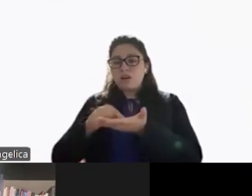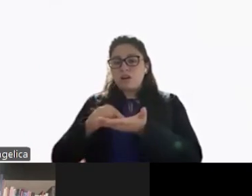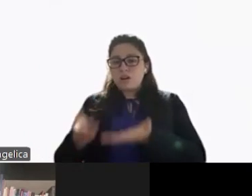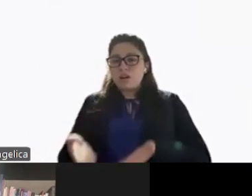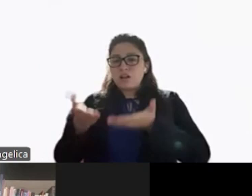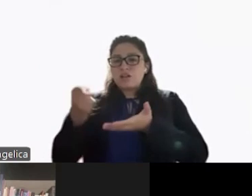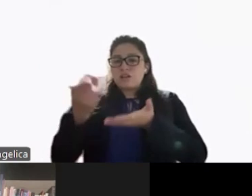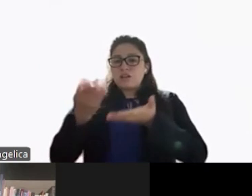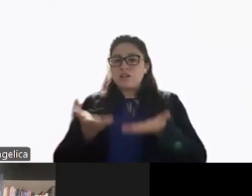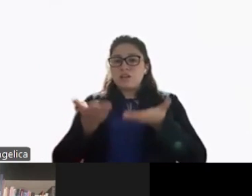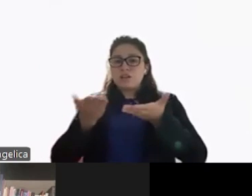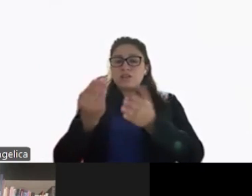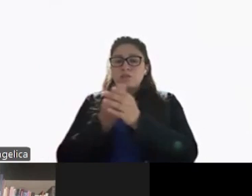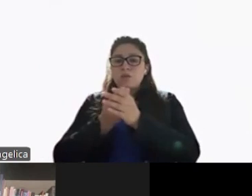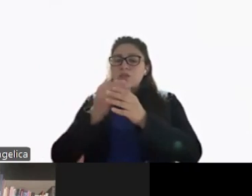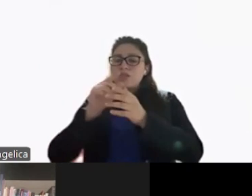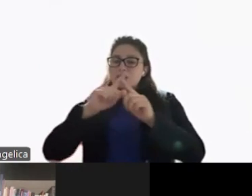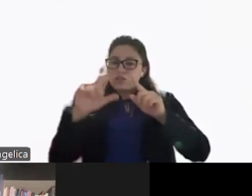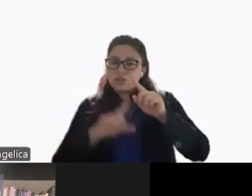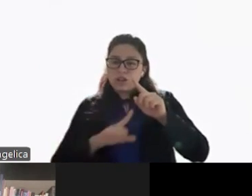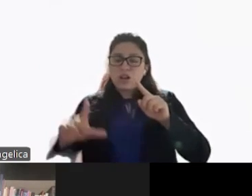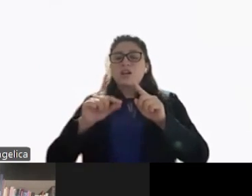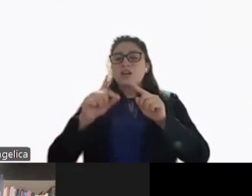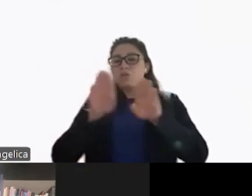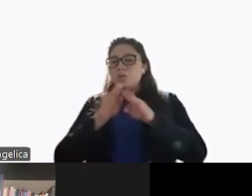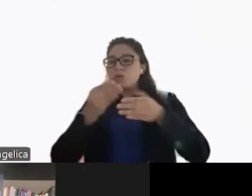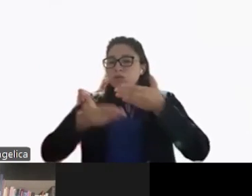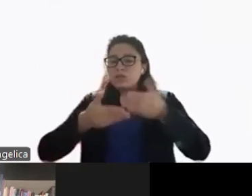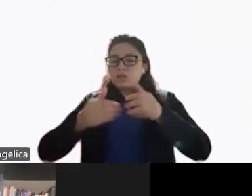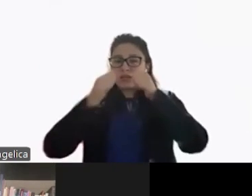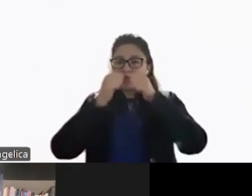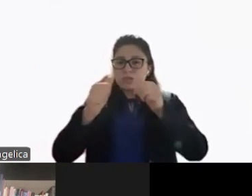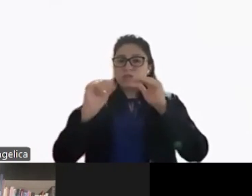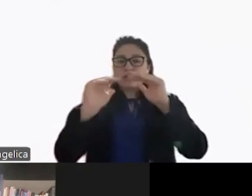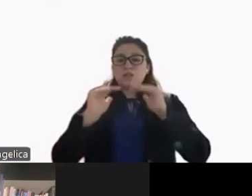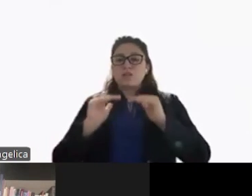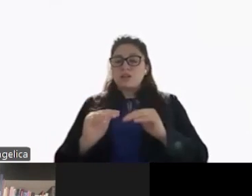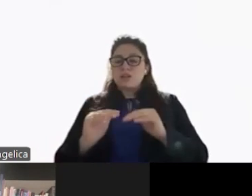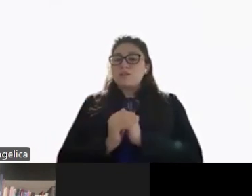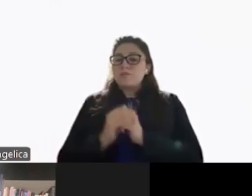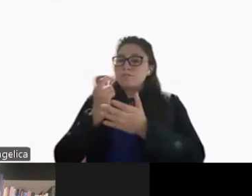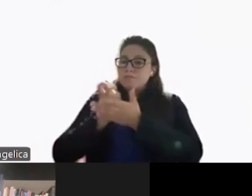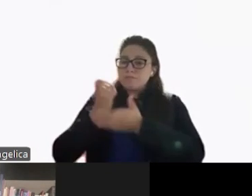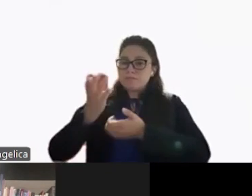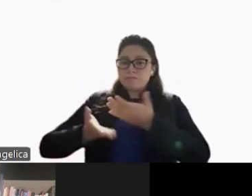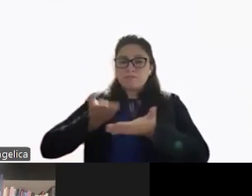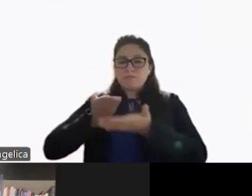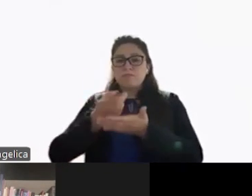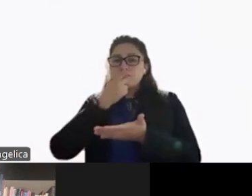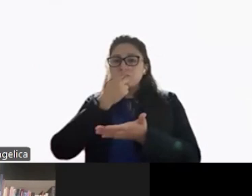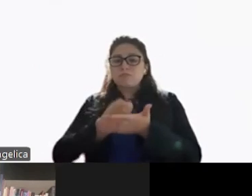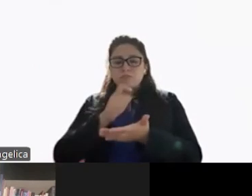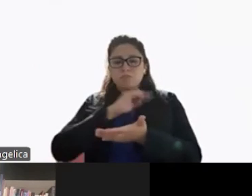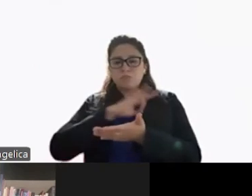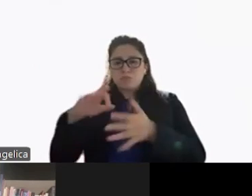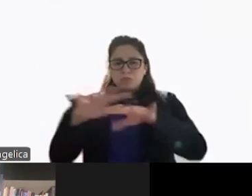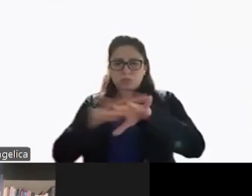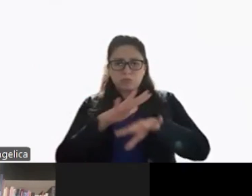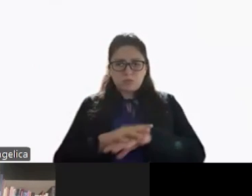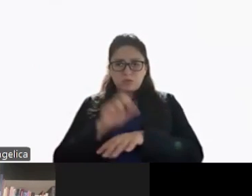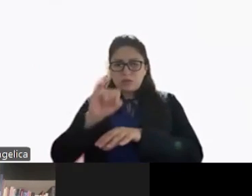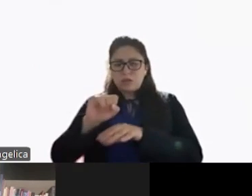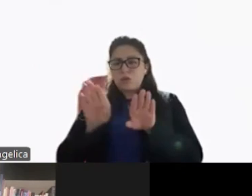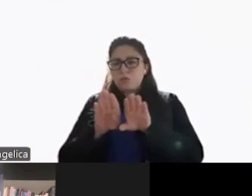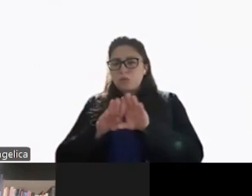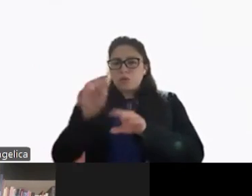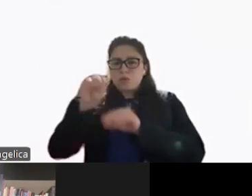de equipamiento a nivel regional. De igual manera, el referido instrumento señala que propone una estrategia flexible e integral basada en los principios de un nuevo